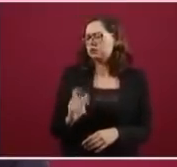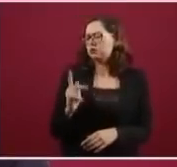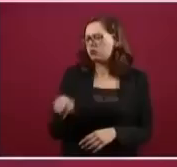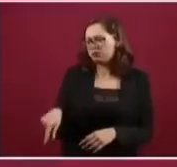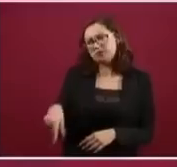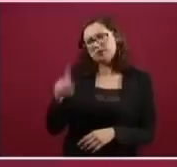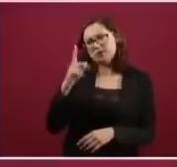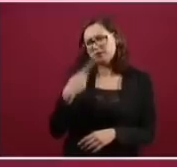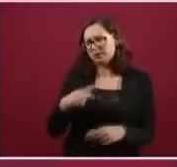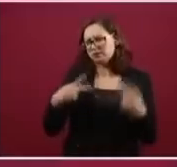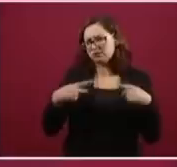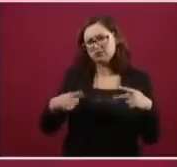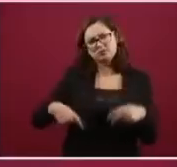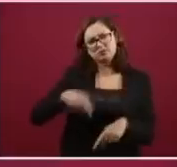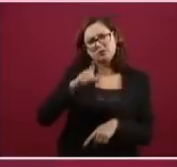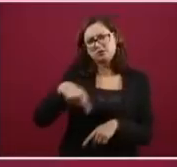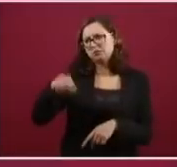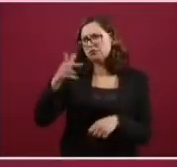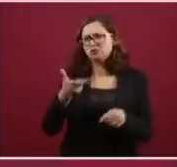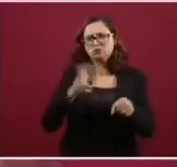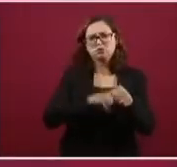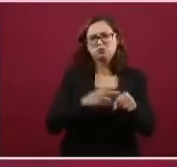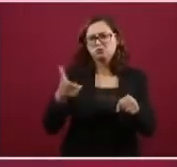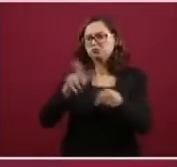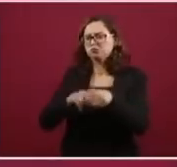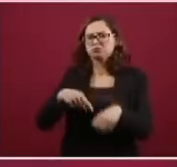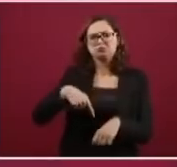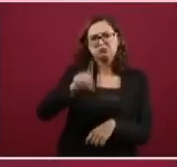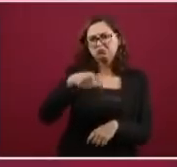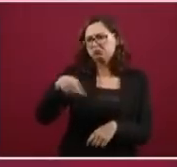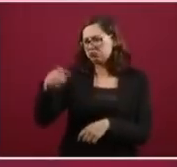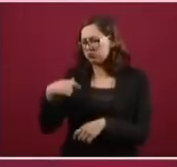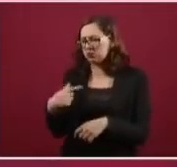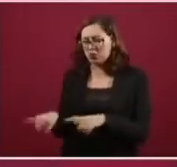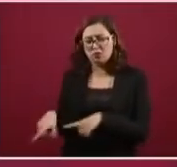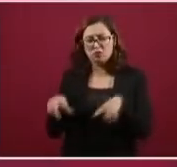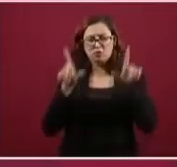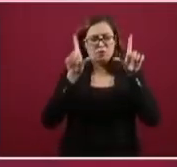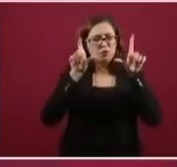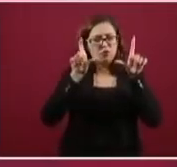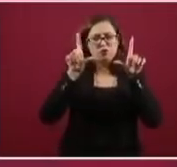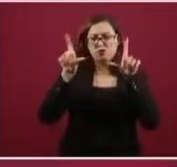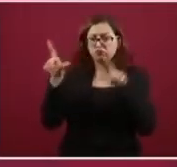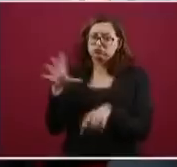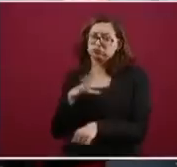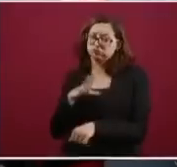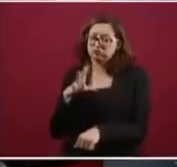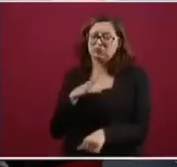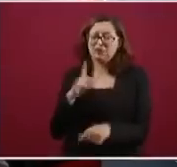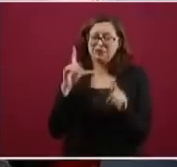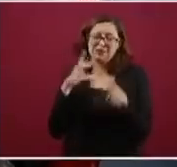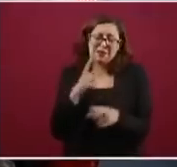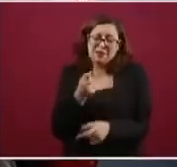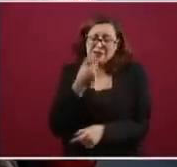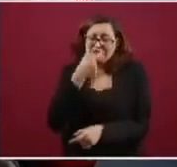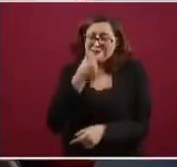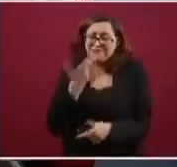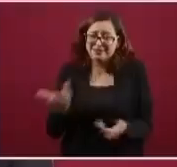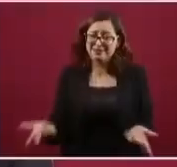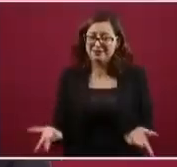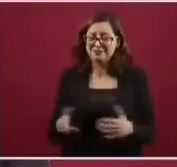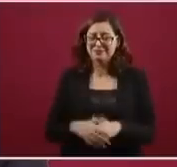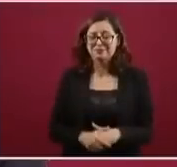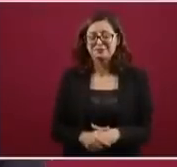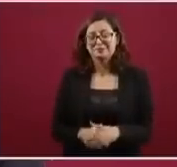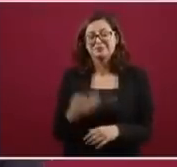ver si había medicinas o no y en la mayor parte de los casos incluso tomaron algunas fotografías hay medicinas este lo que sí me